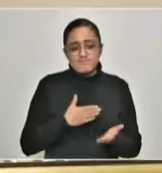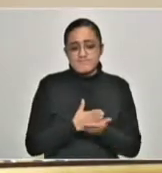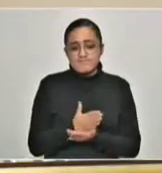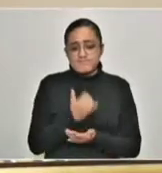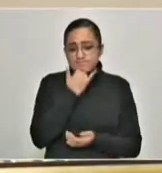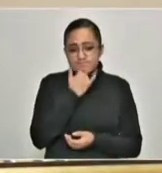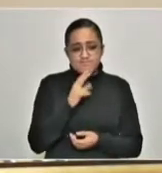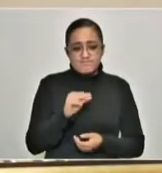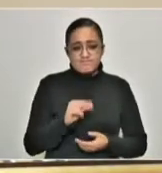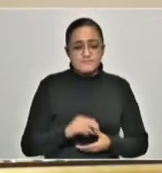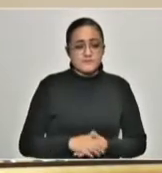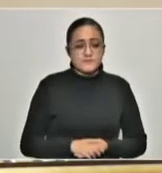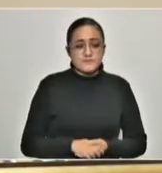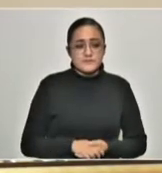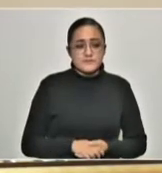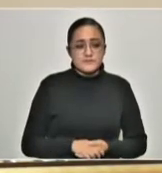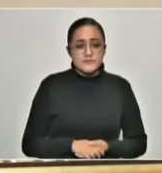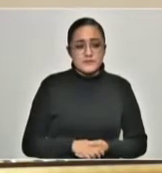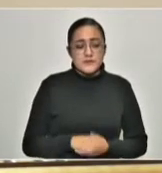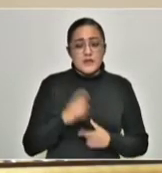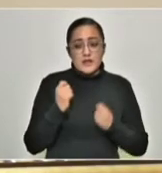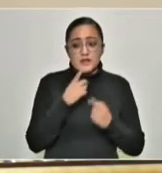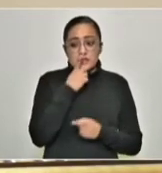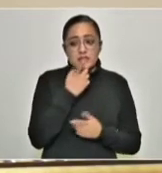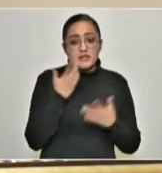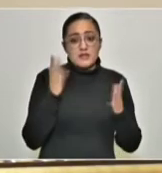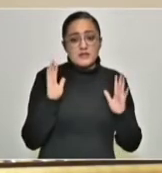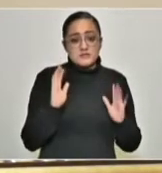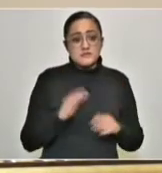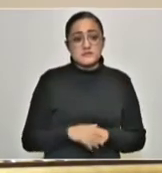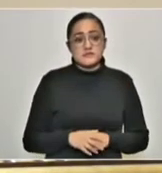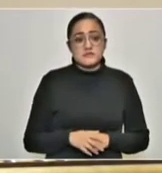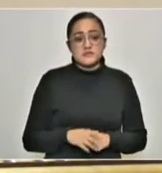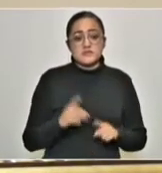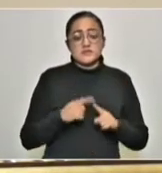opinar. Alguien dijo que